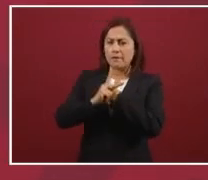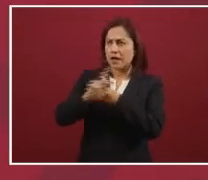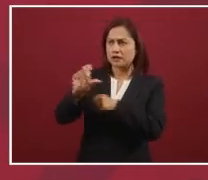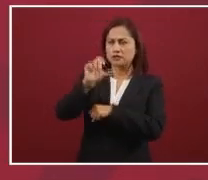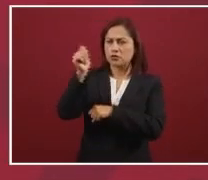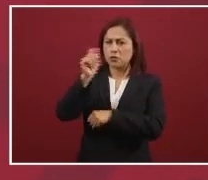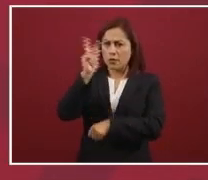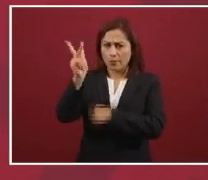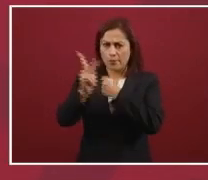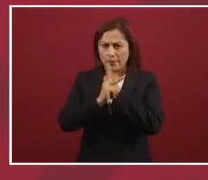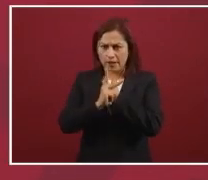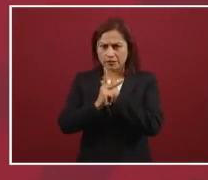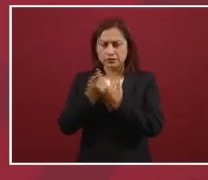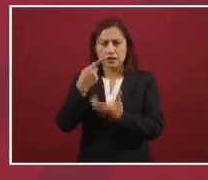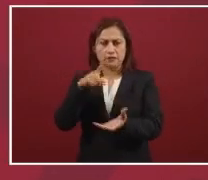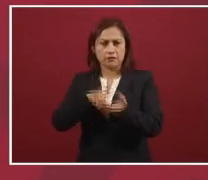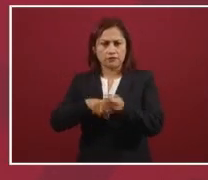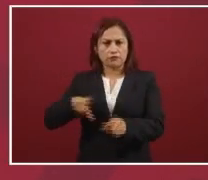a una empresa